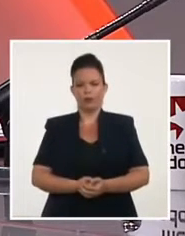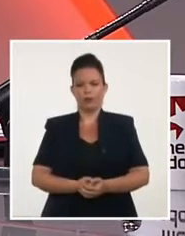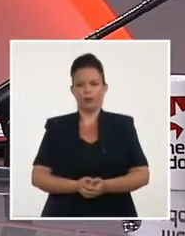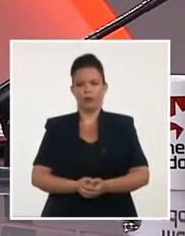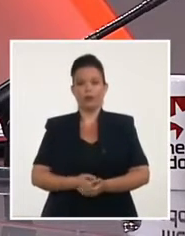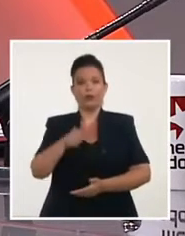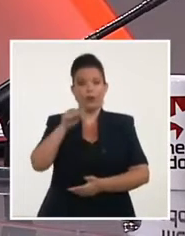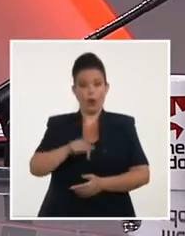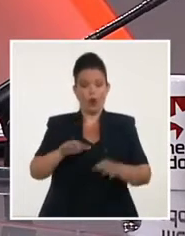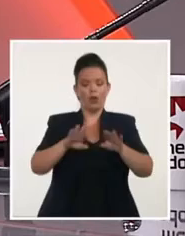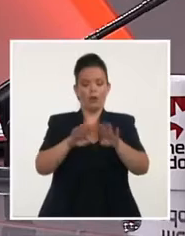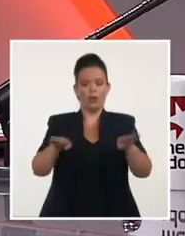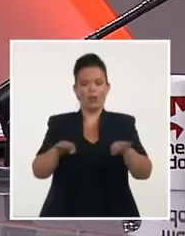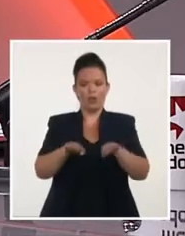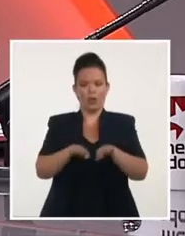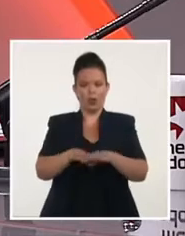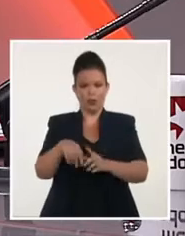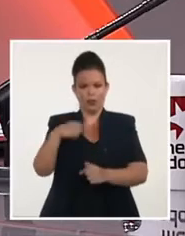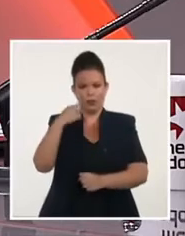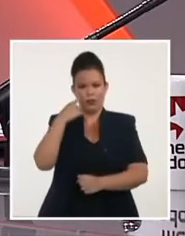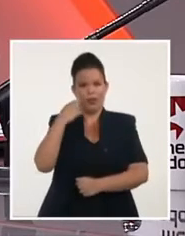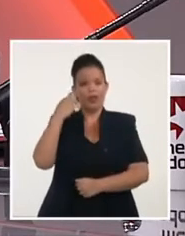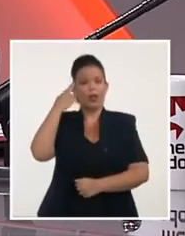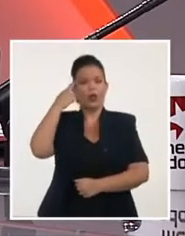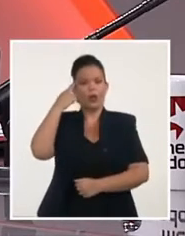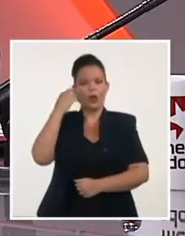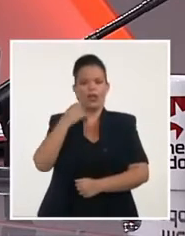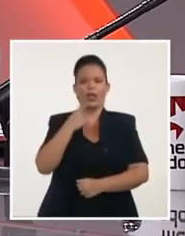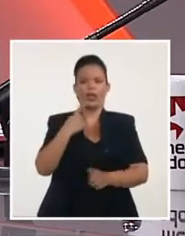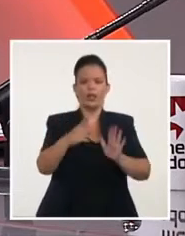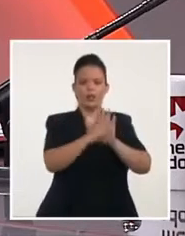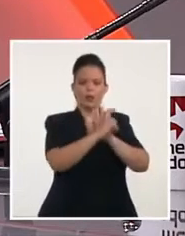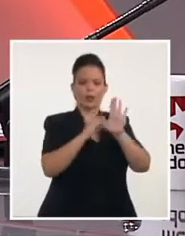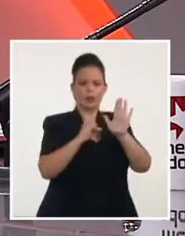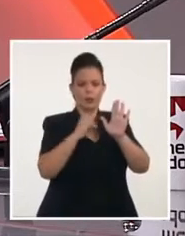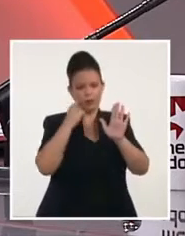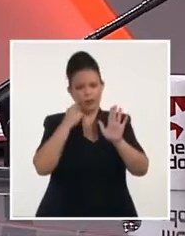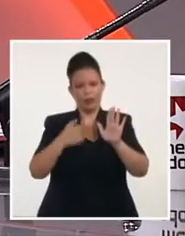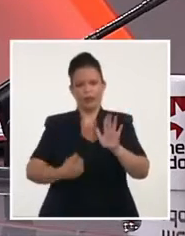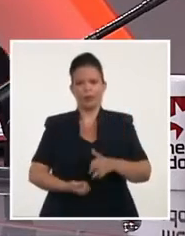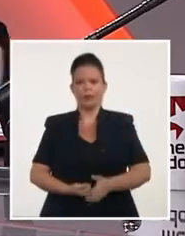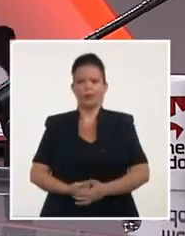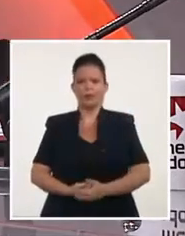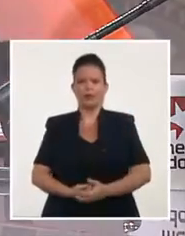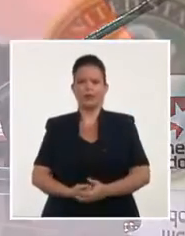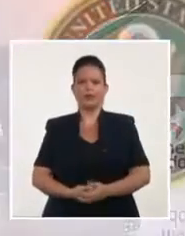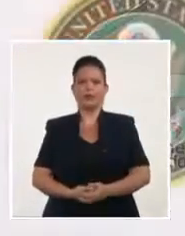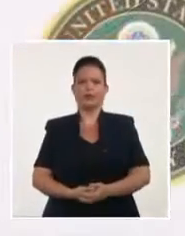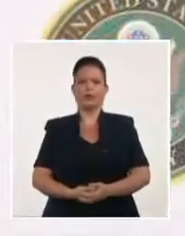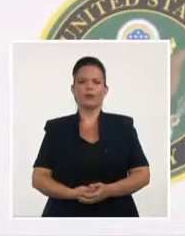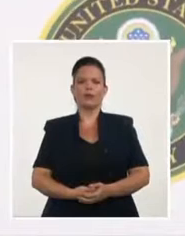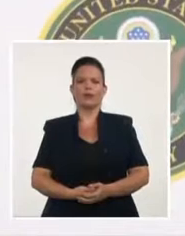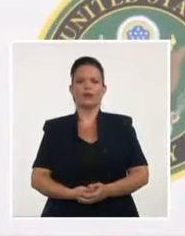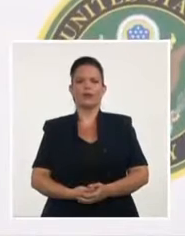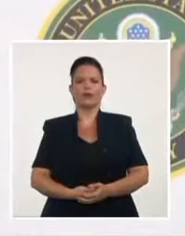le propongo recordar algo de lo que dice este manual para después hablar con nuestras invitadas.